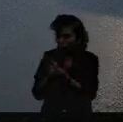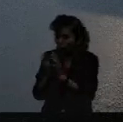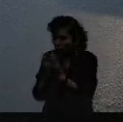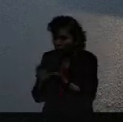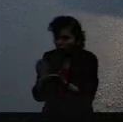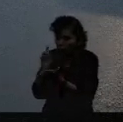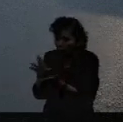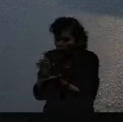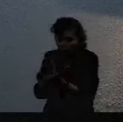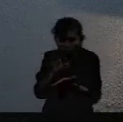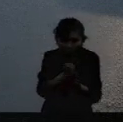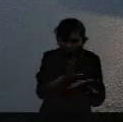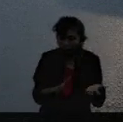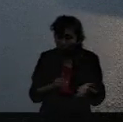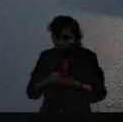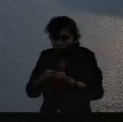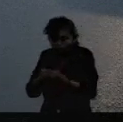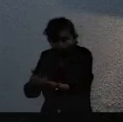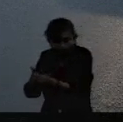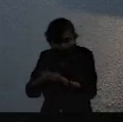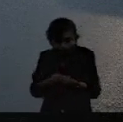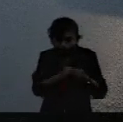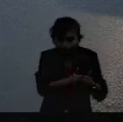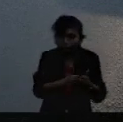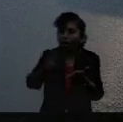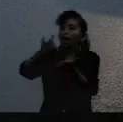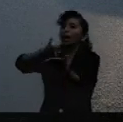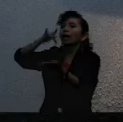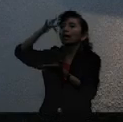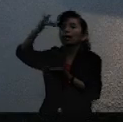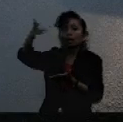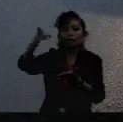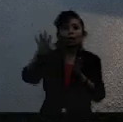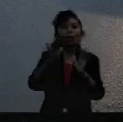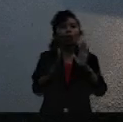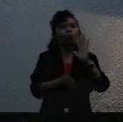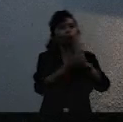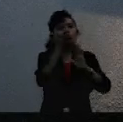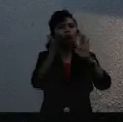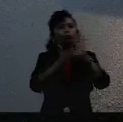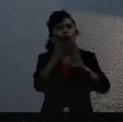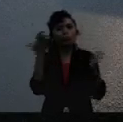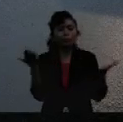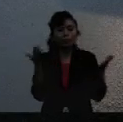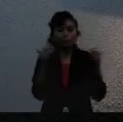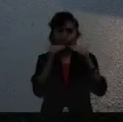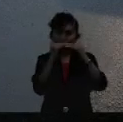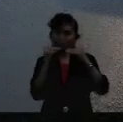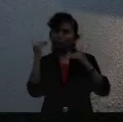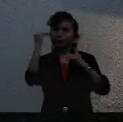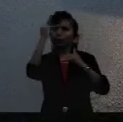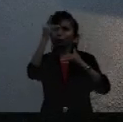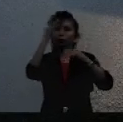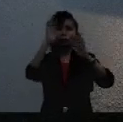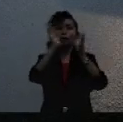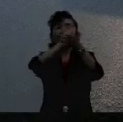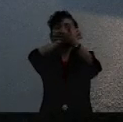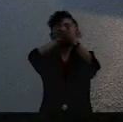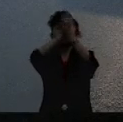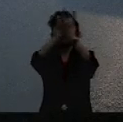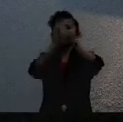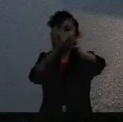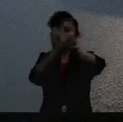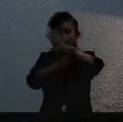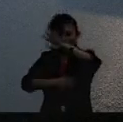acompaño con su equipo Muchas gracias gracias por construir este segundo piso de esta cuarta transformación y